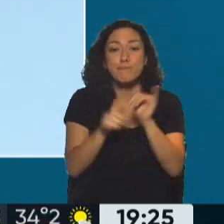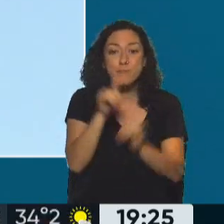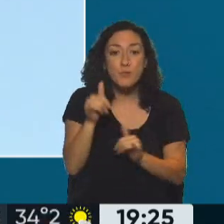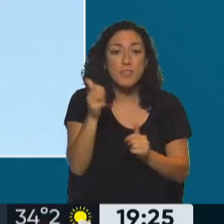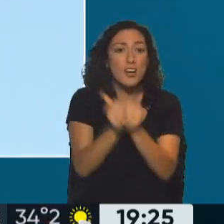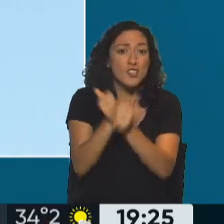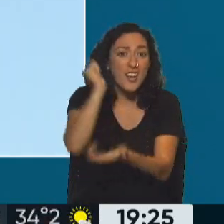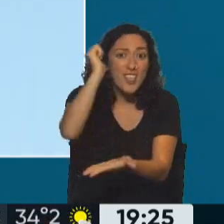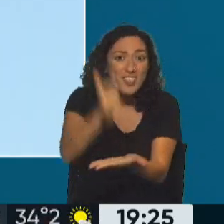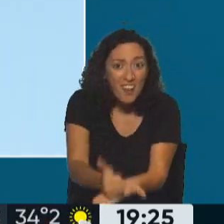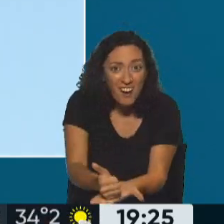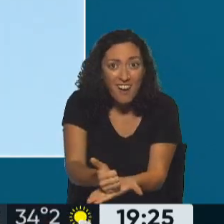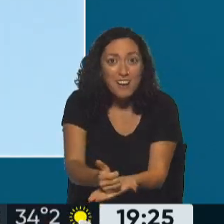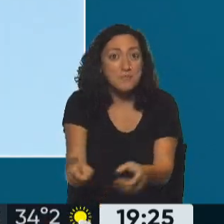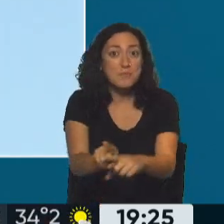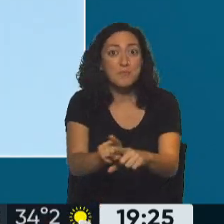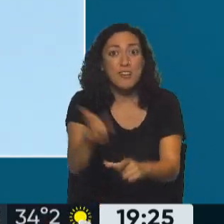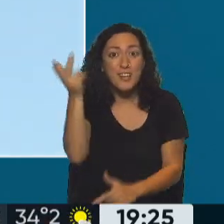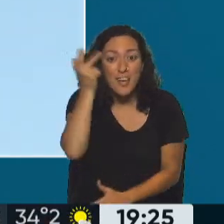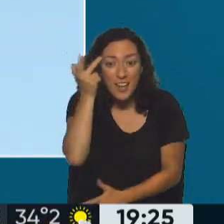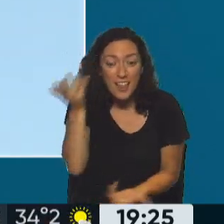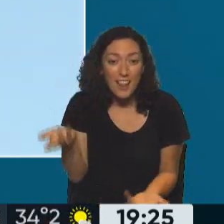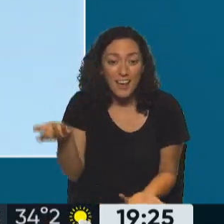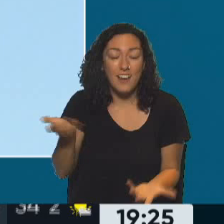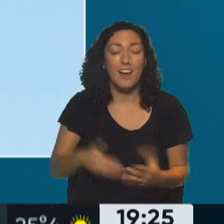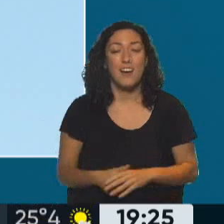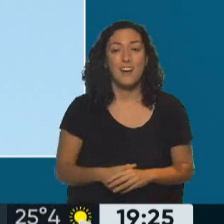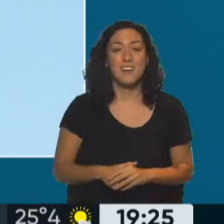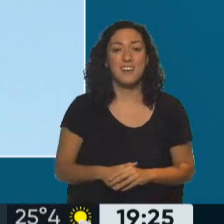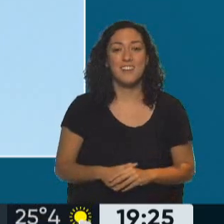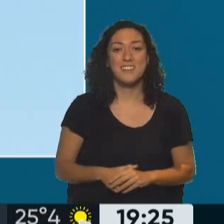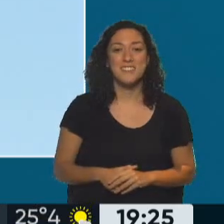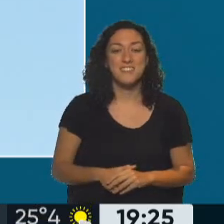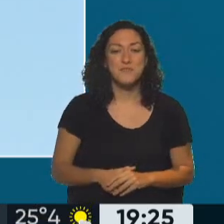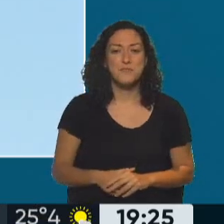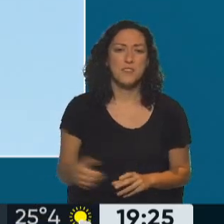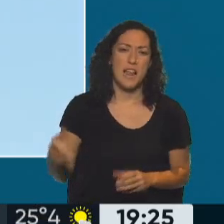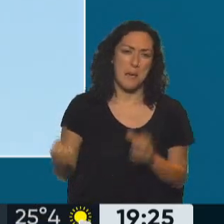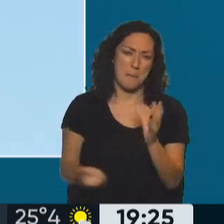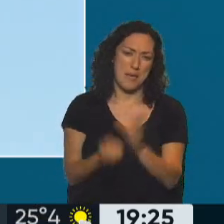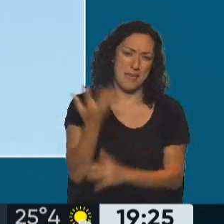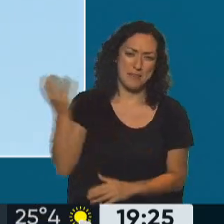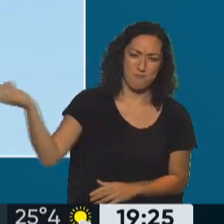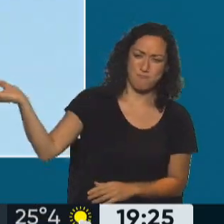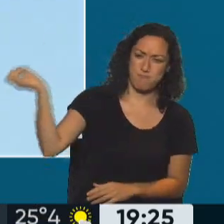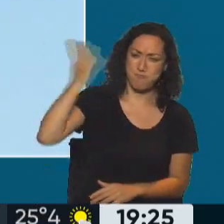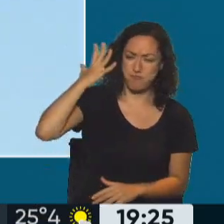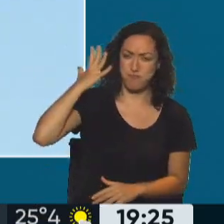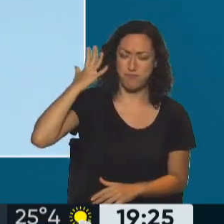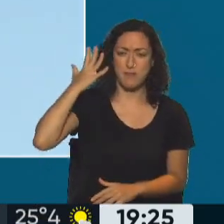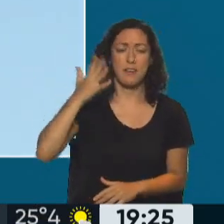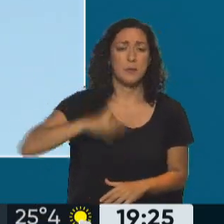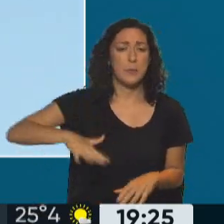en Rosario como Leonel. Mirá, y qué solazo que hubo a la mañana por la Richieri. Y